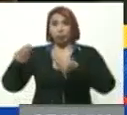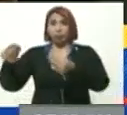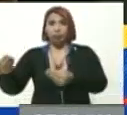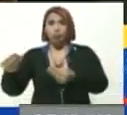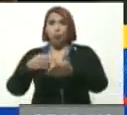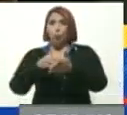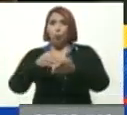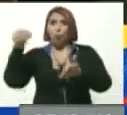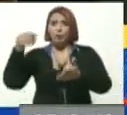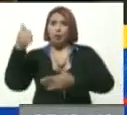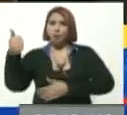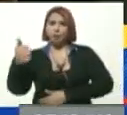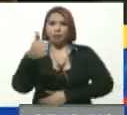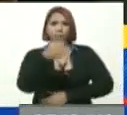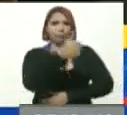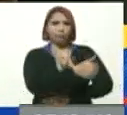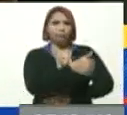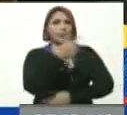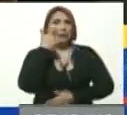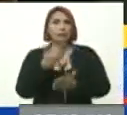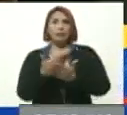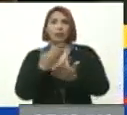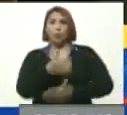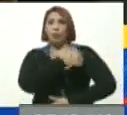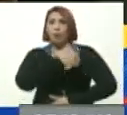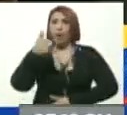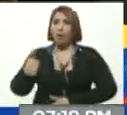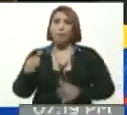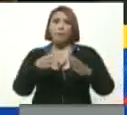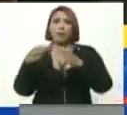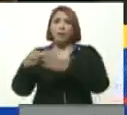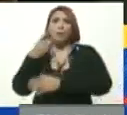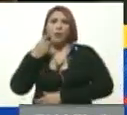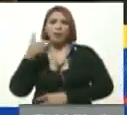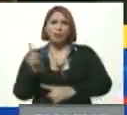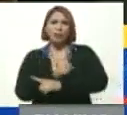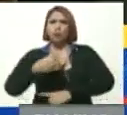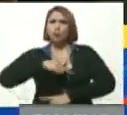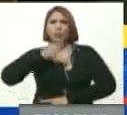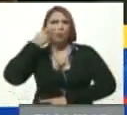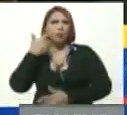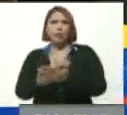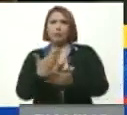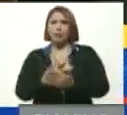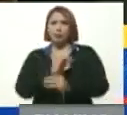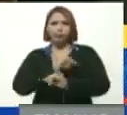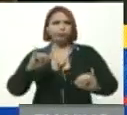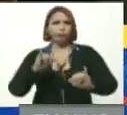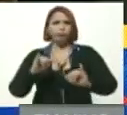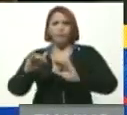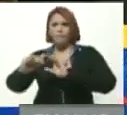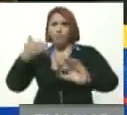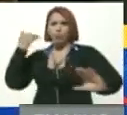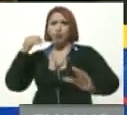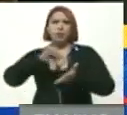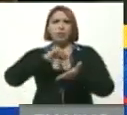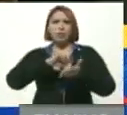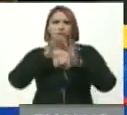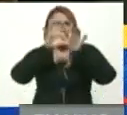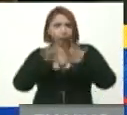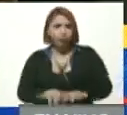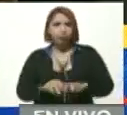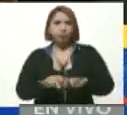cada testigo de cada partido político, y bueno, rapiditamente nuestro testigo, Pácata, nos los manda al centro de cómputo